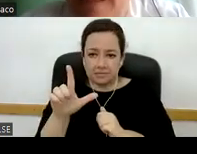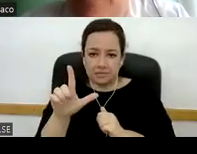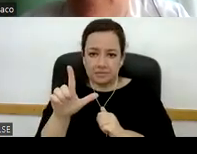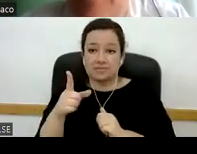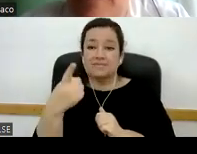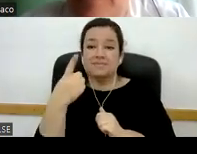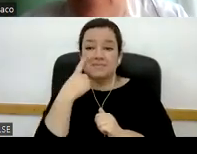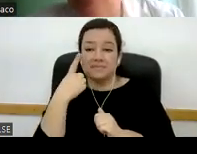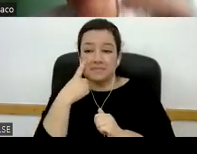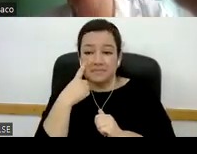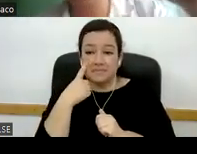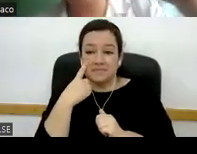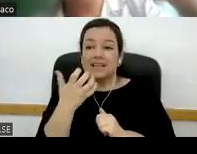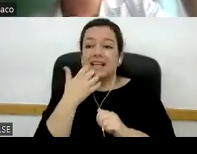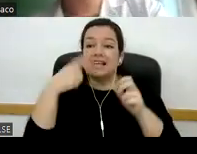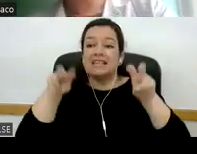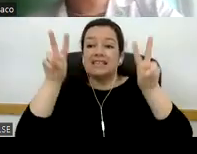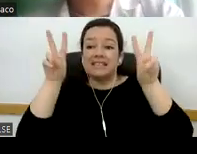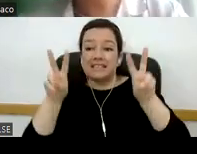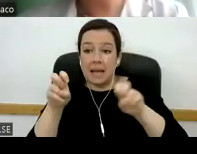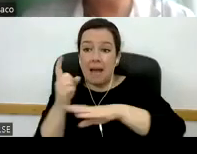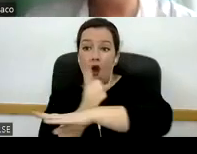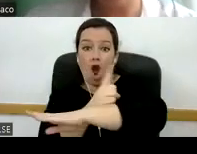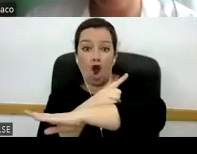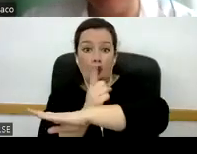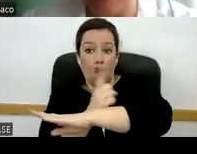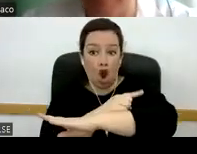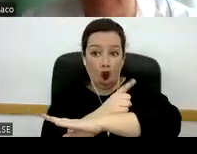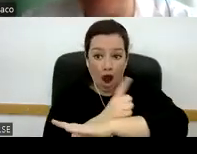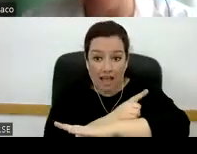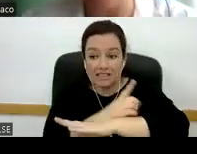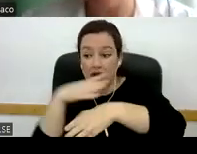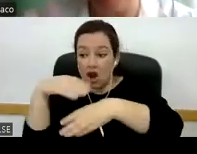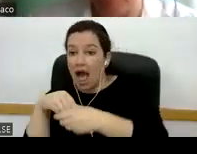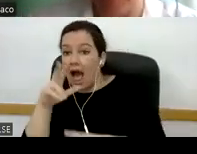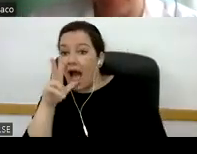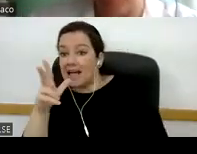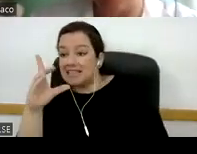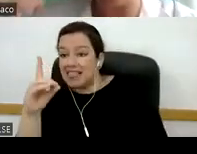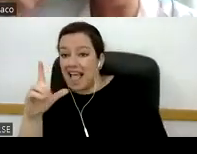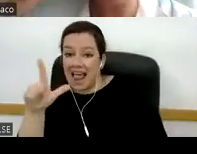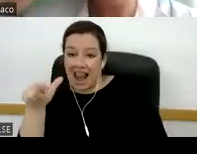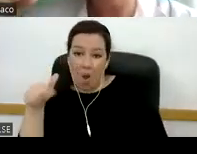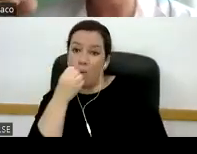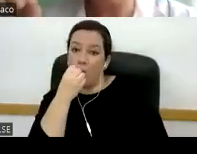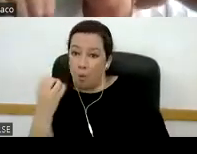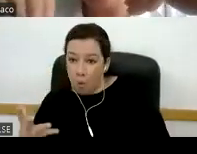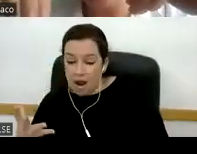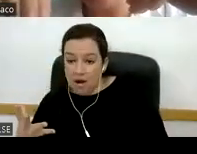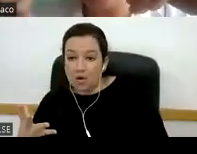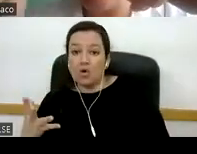Como veréis, si el colesterol total dividido por el colesterol HDL, que es el bueno,